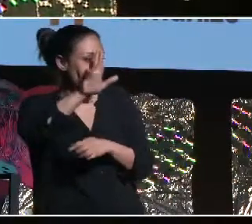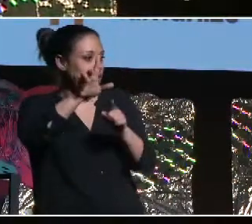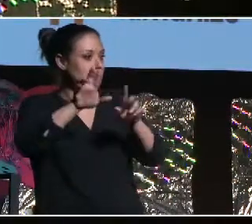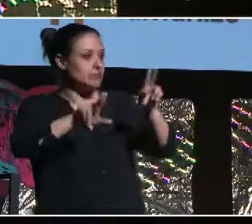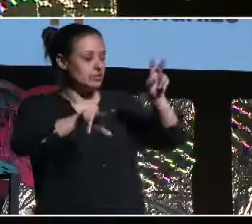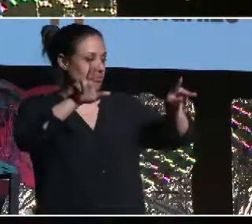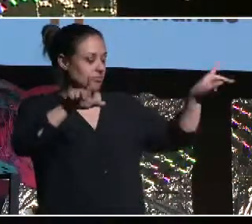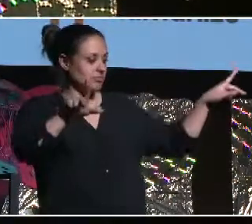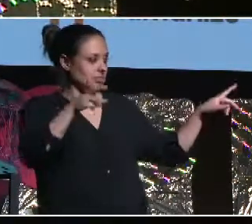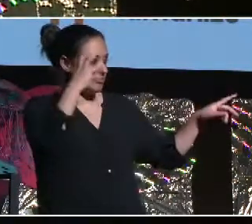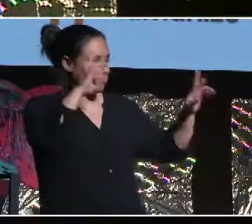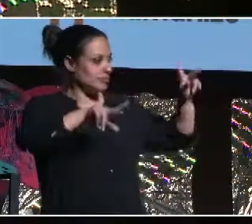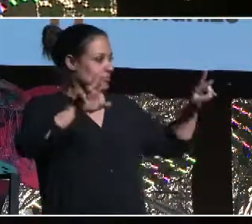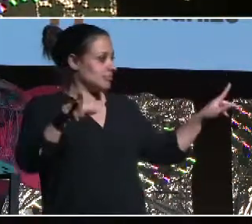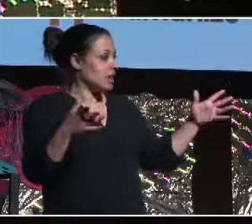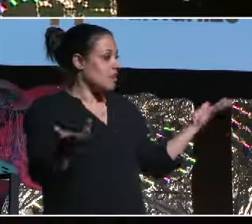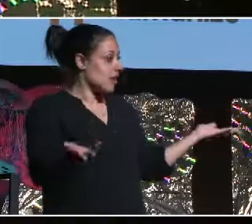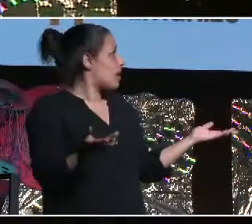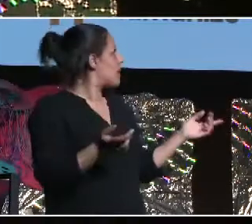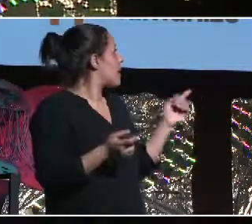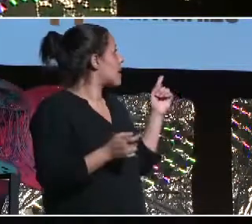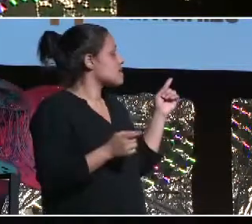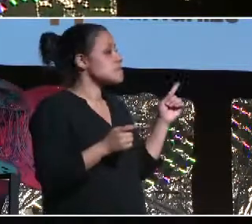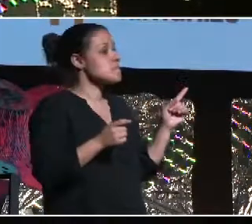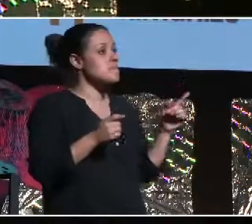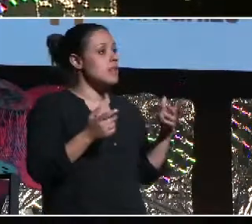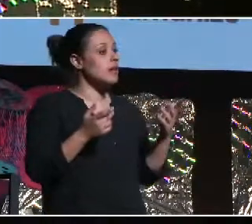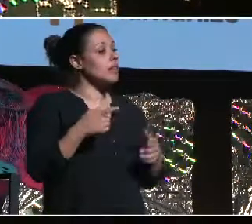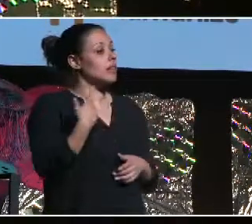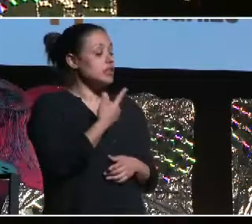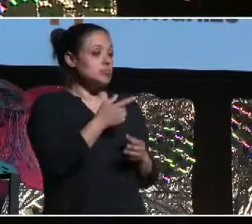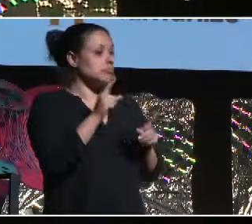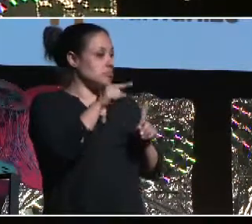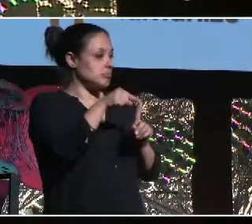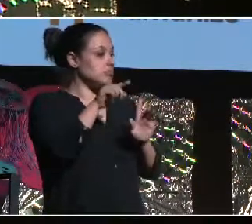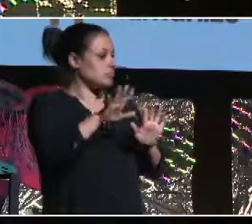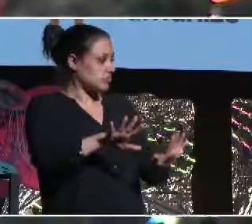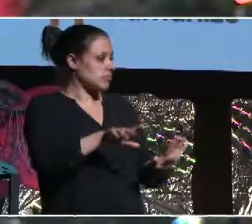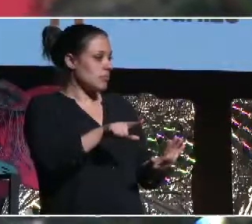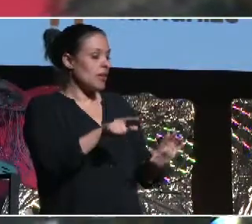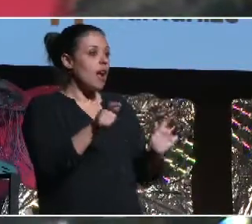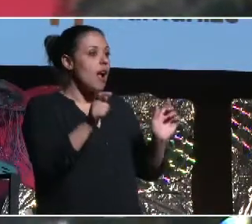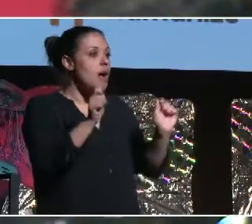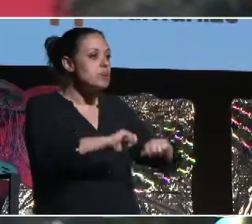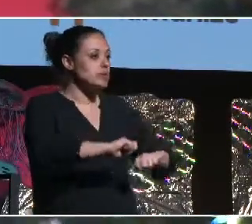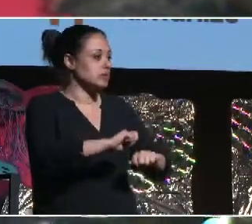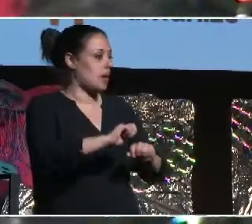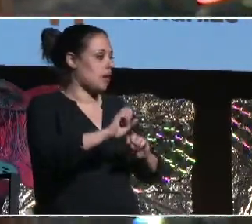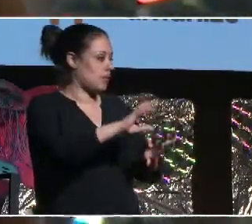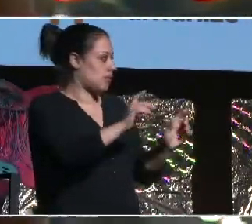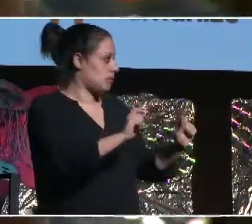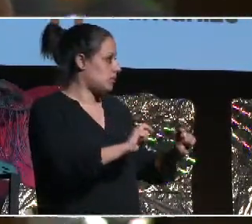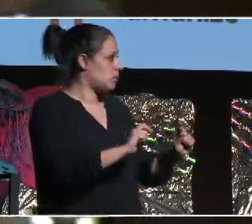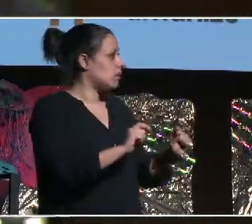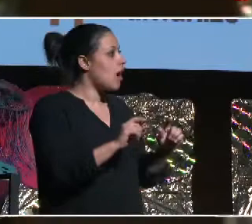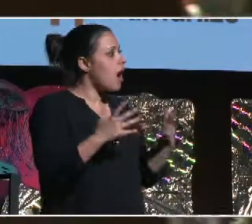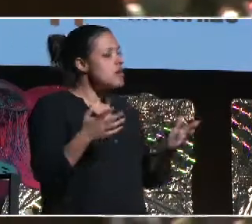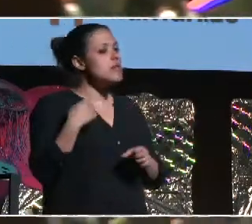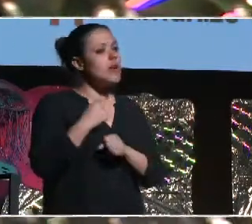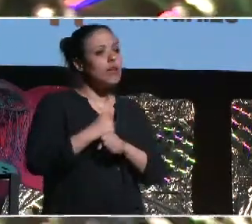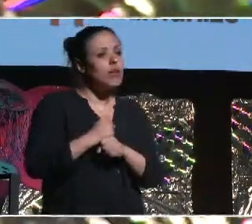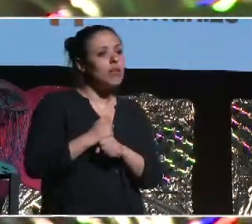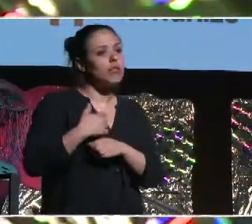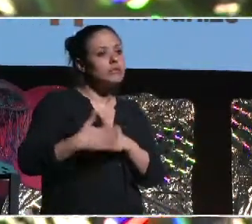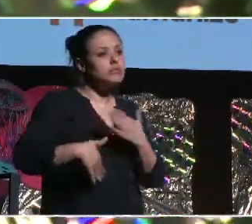Entonces, después de algunos años, el foco de este proyecto cambió bastante. Nos dimos cuenta que